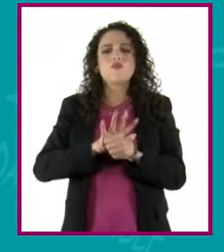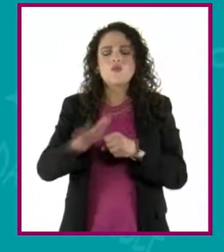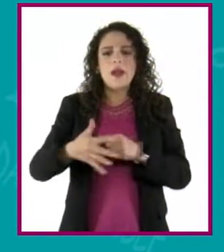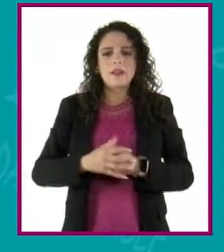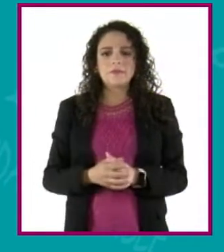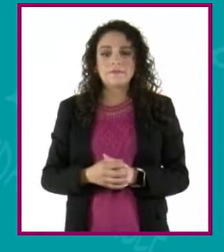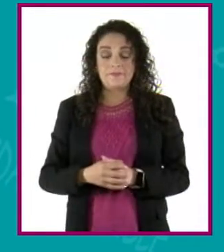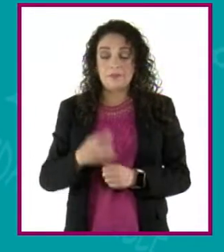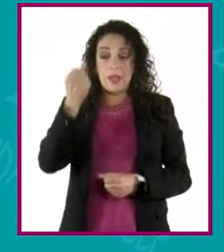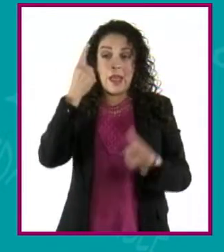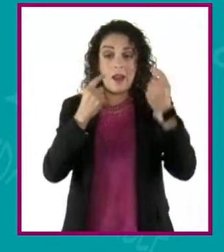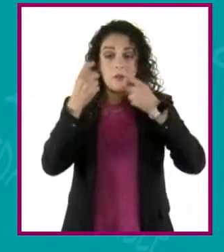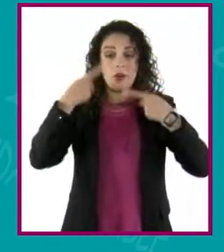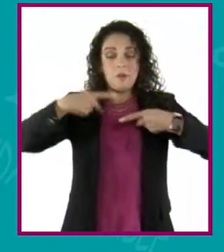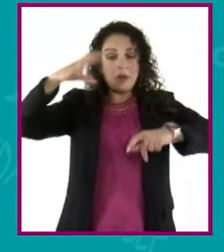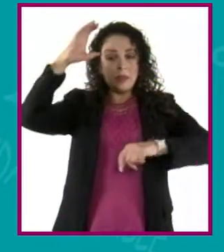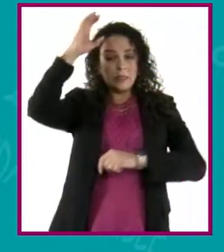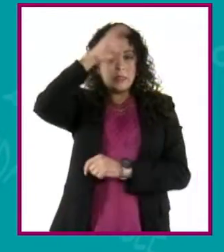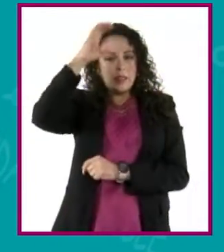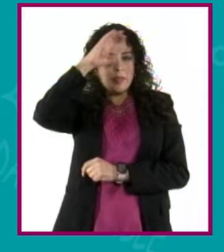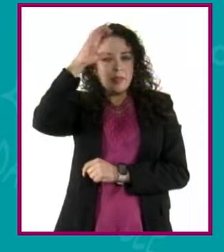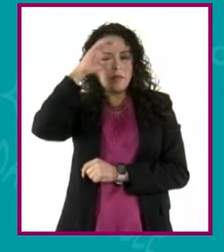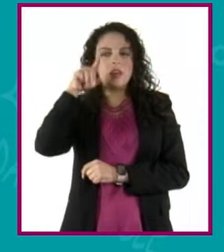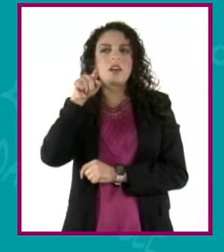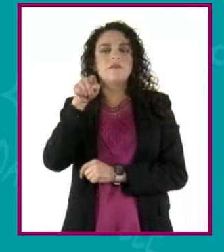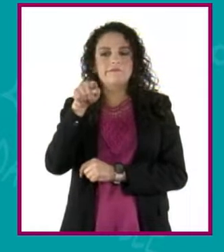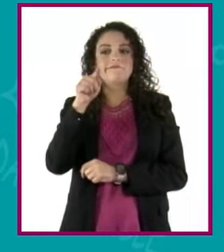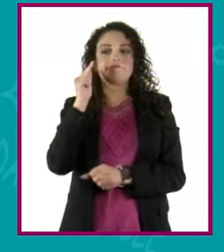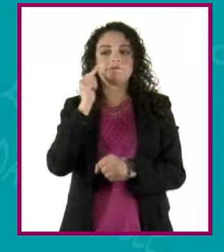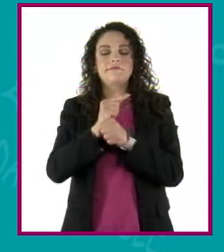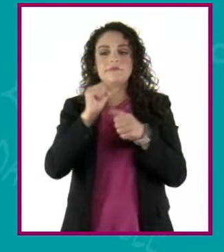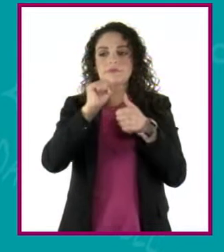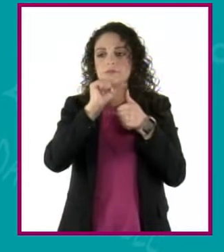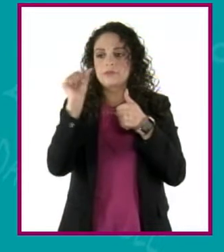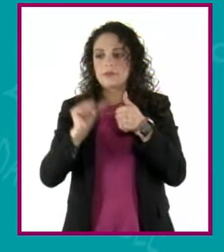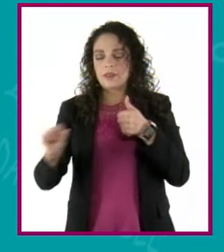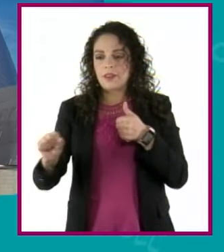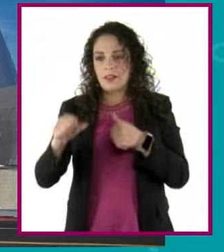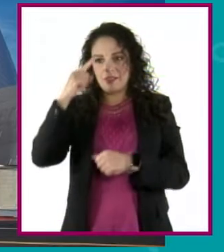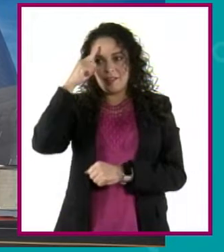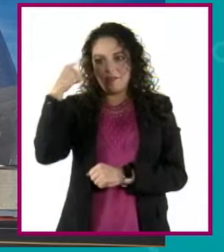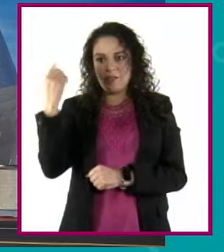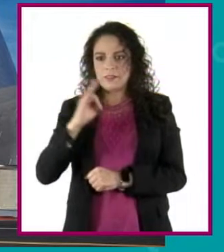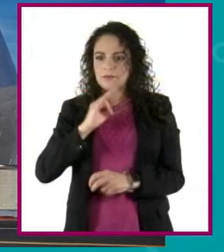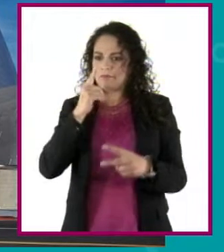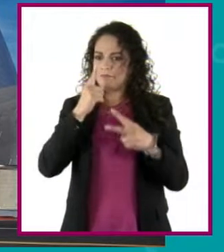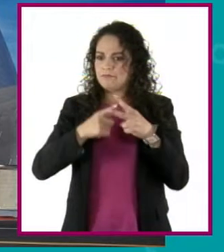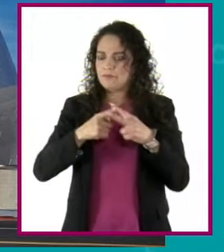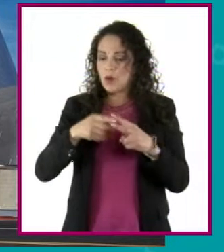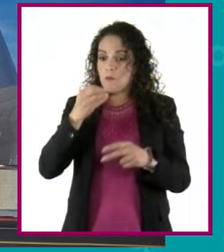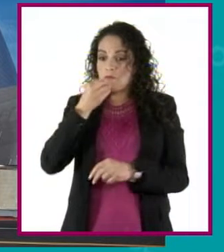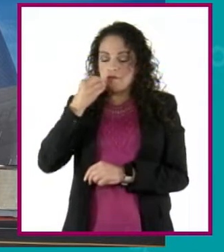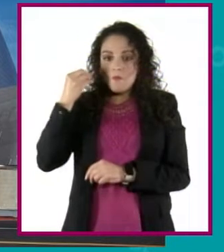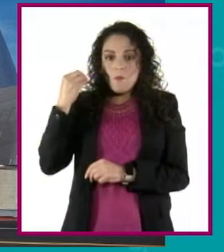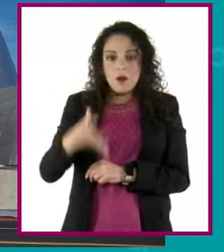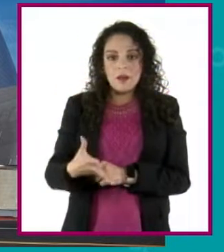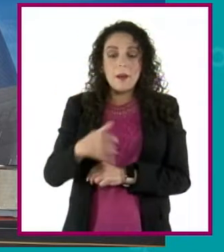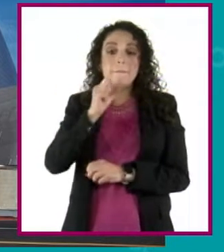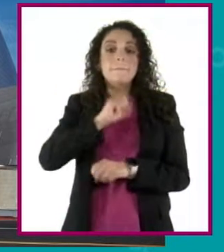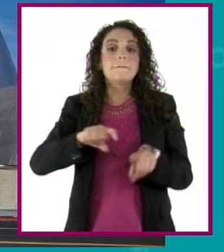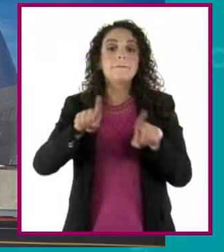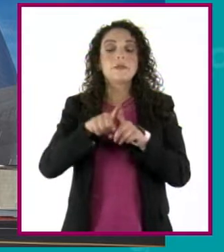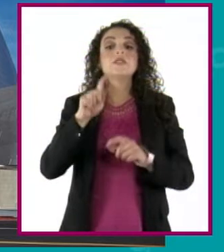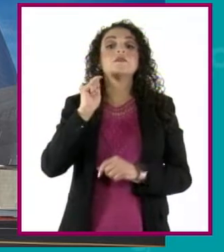Hay científicos que se han inspirado en el arte para encontrar resultados matemáticos fascinantes. Y por supuesto, numerosos proyectos